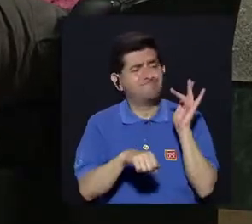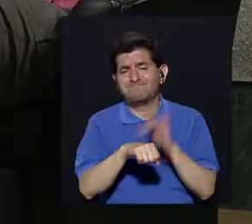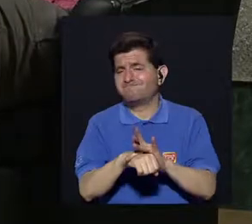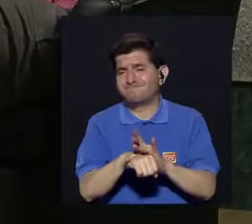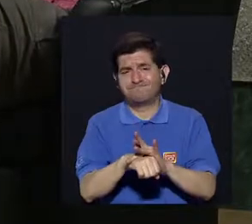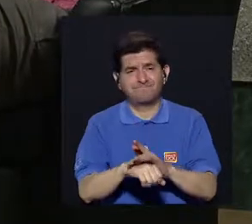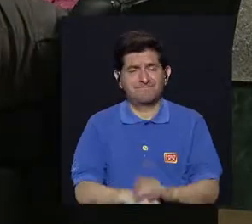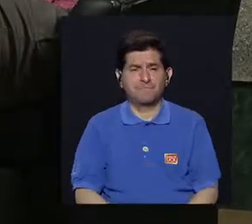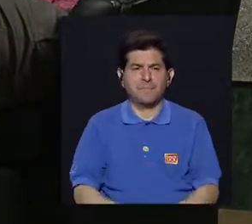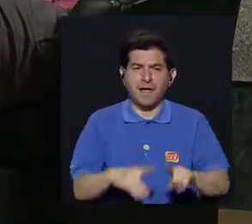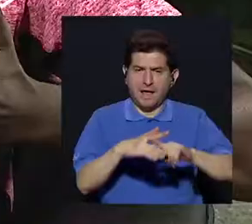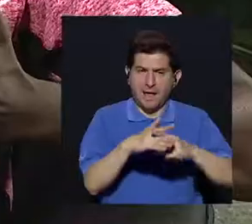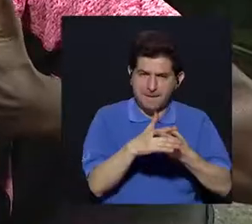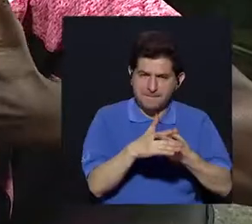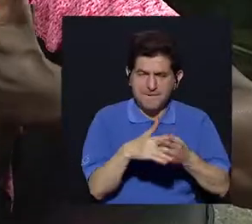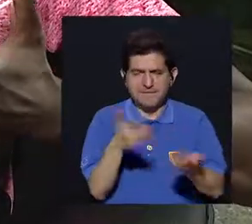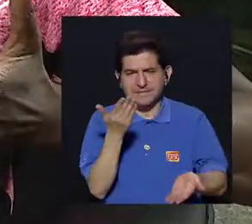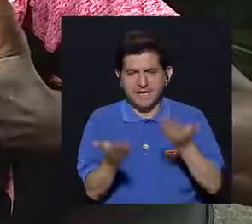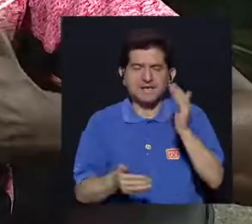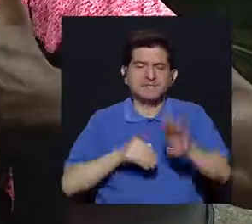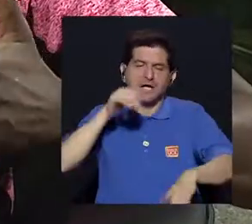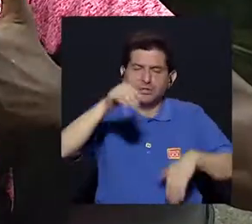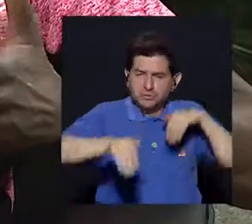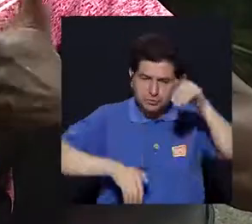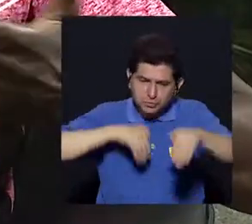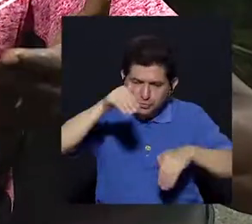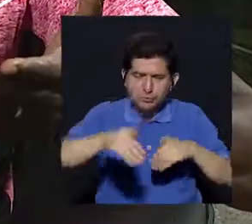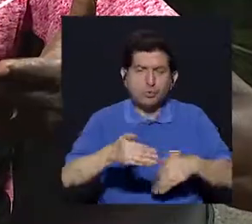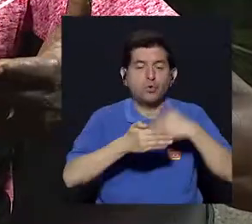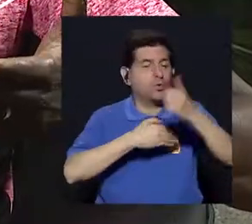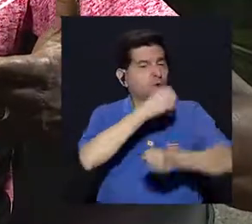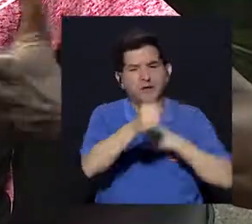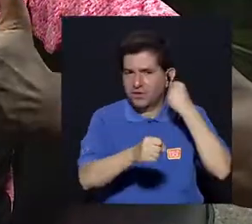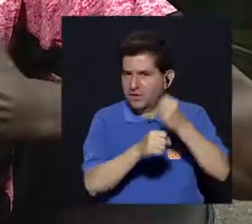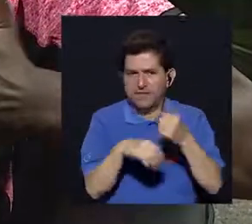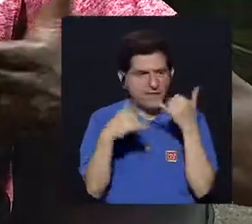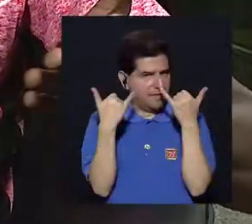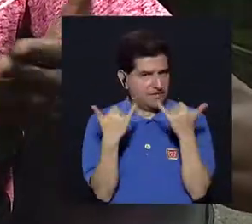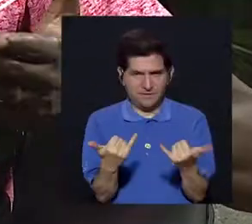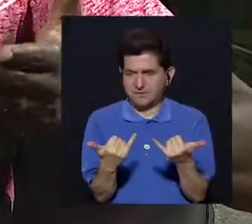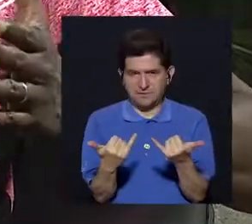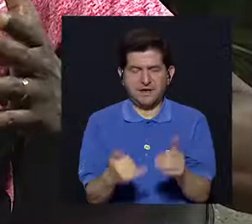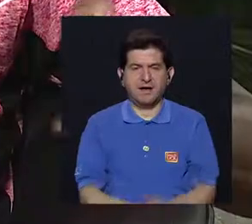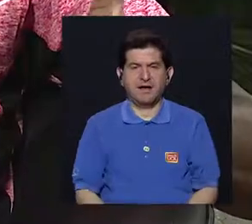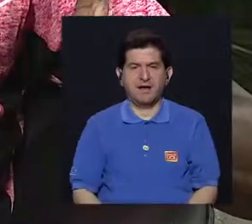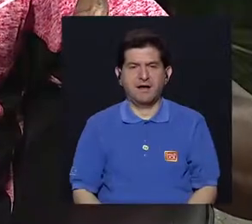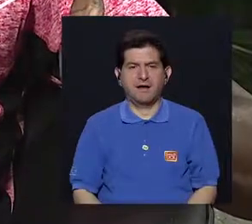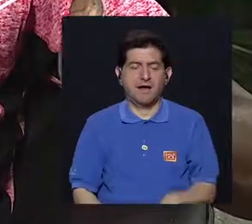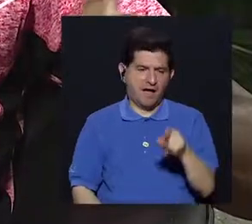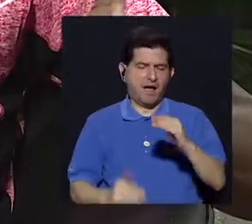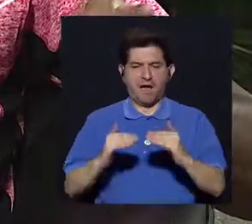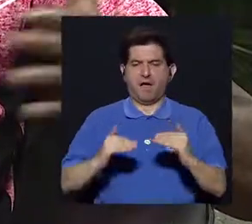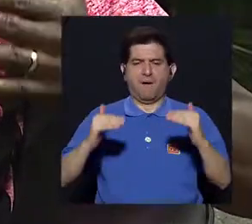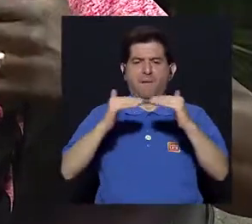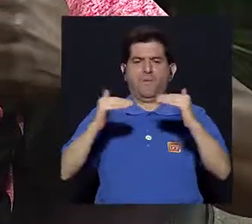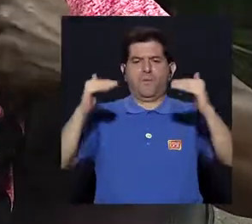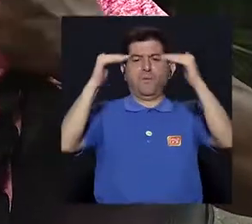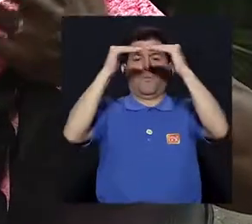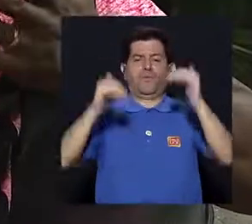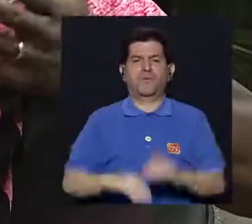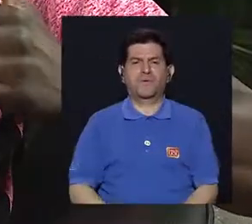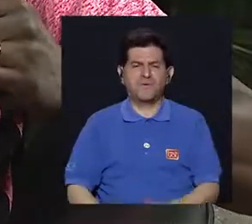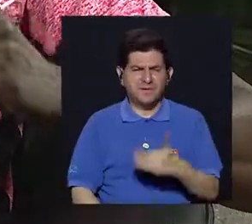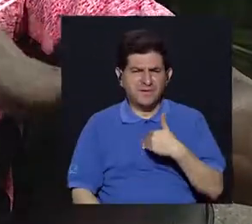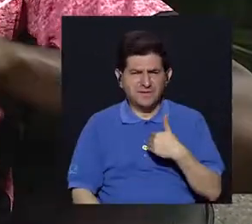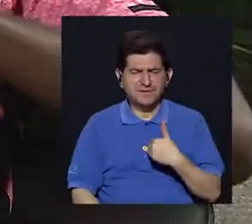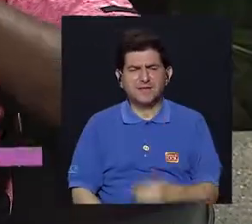edad muy temprana. Entonces ya empezamos a meter, o natación, después de cierta edad ya pues el nivel es